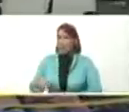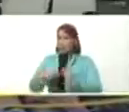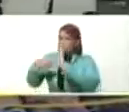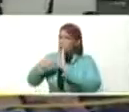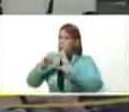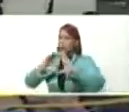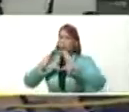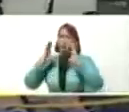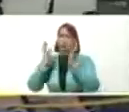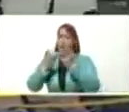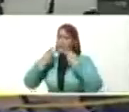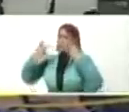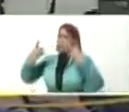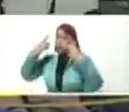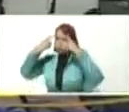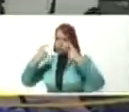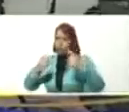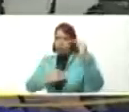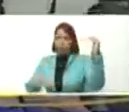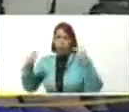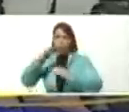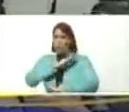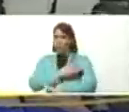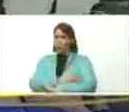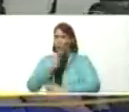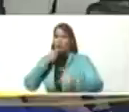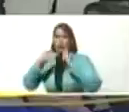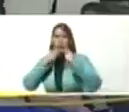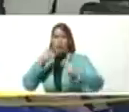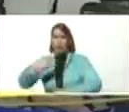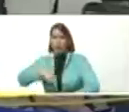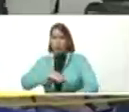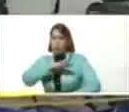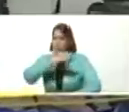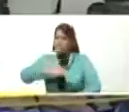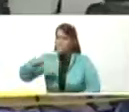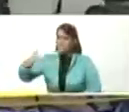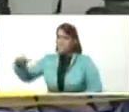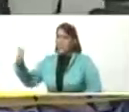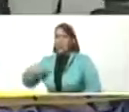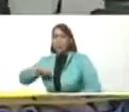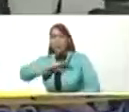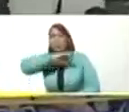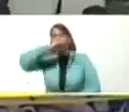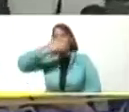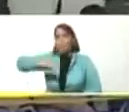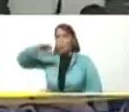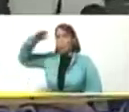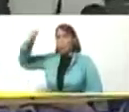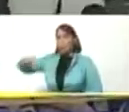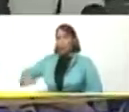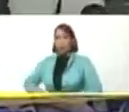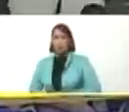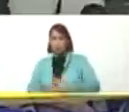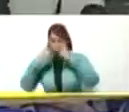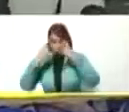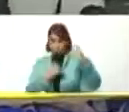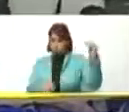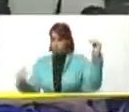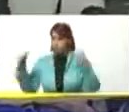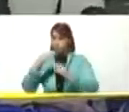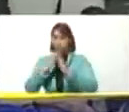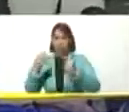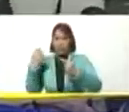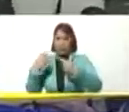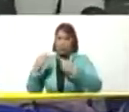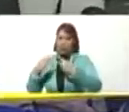mostrarle al mundo esa potencialidad turística de nuestras playas, de nuestras montañas, de nuestras potencialidades en todo